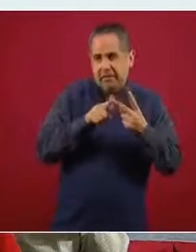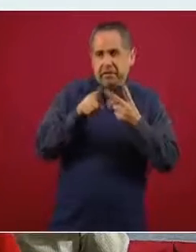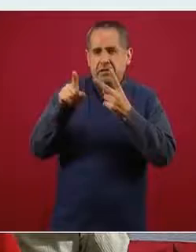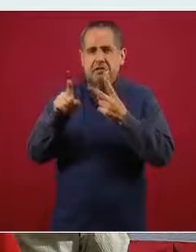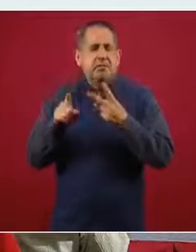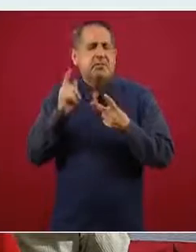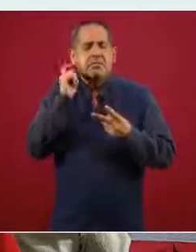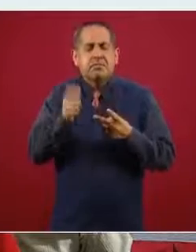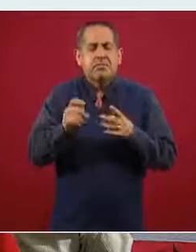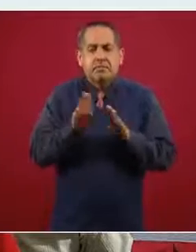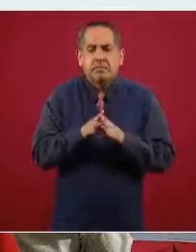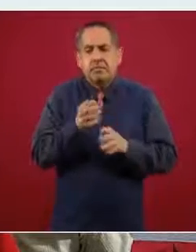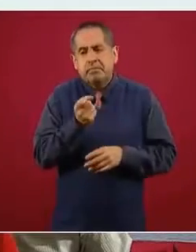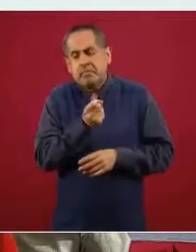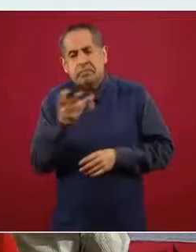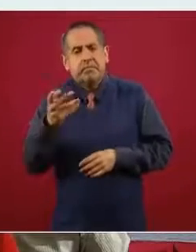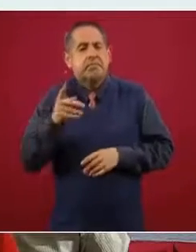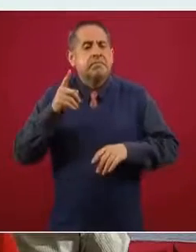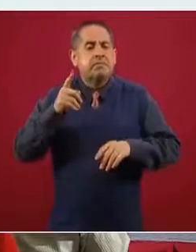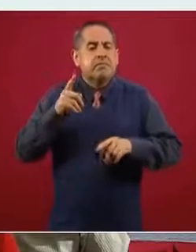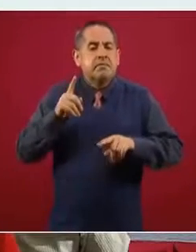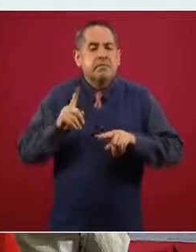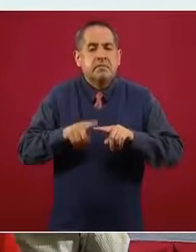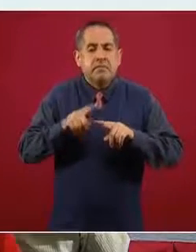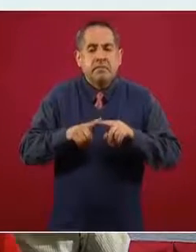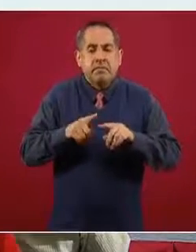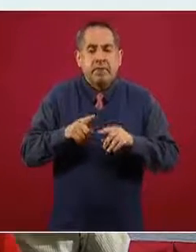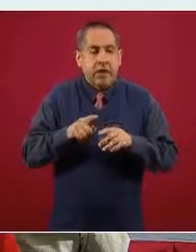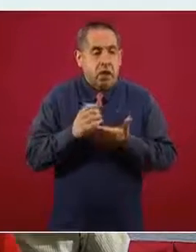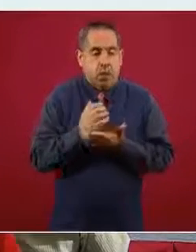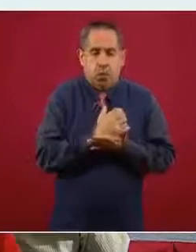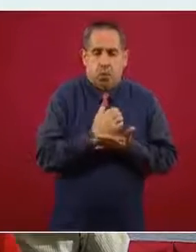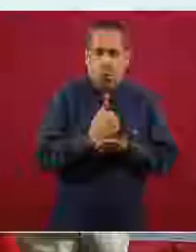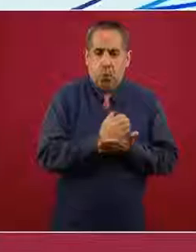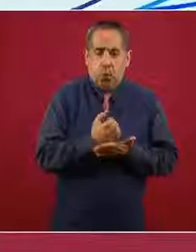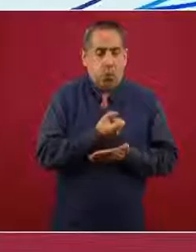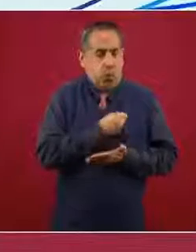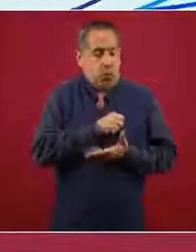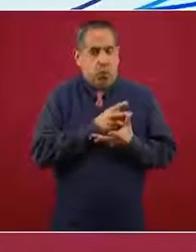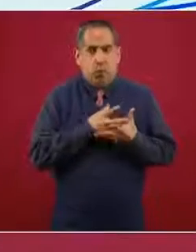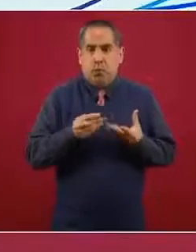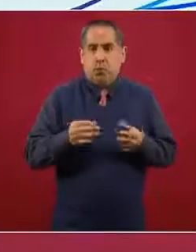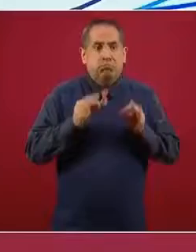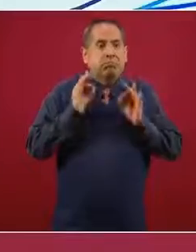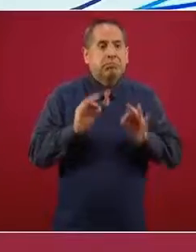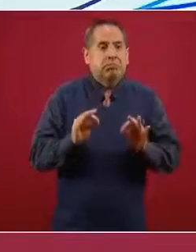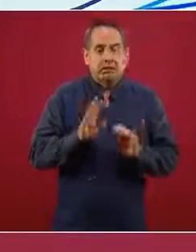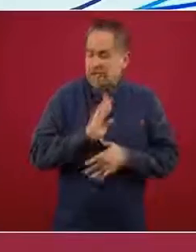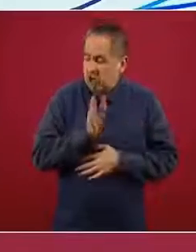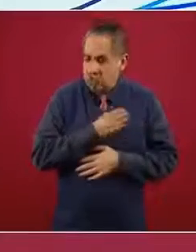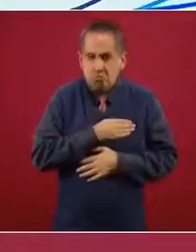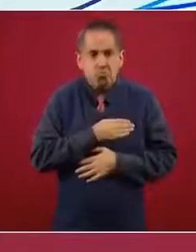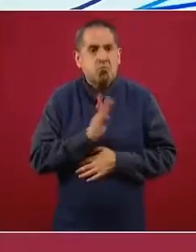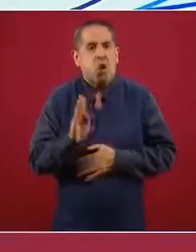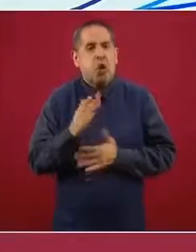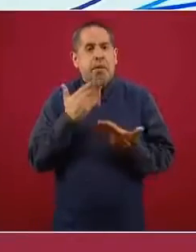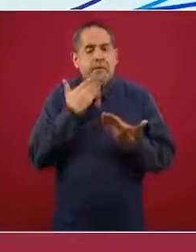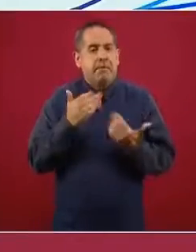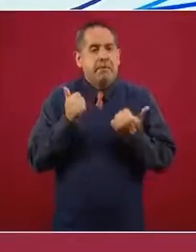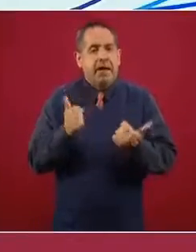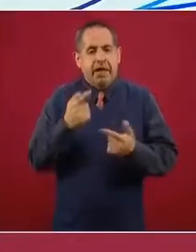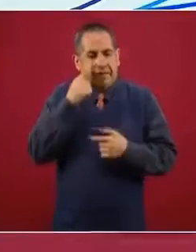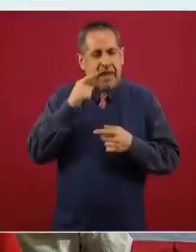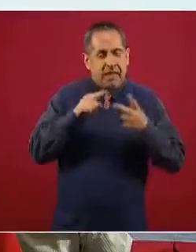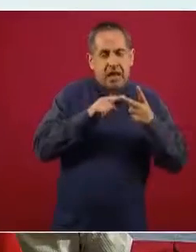la ocurrencia de los casos recuperados y por fecha en la cual se recuperaron. Vean cómo esta